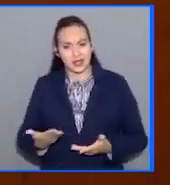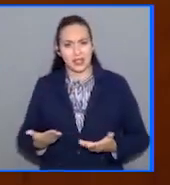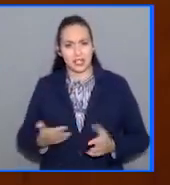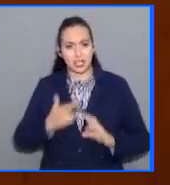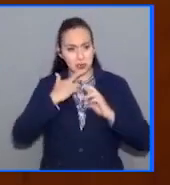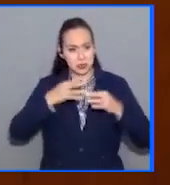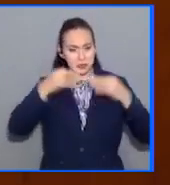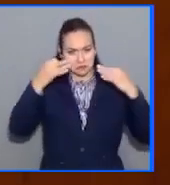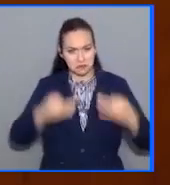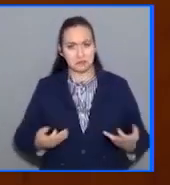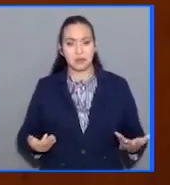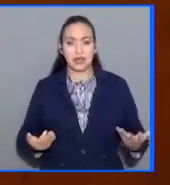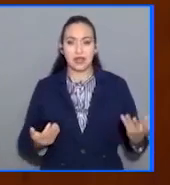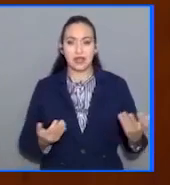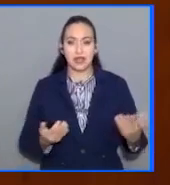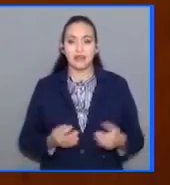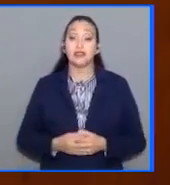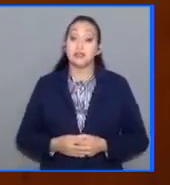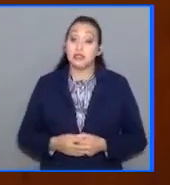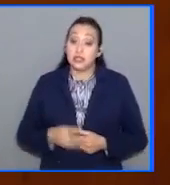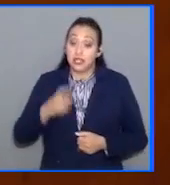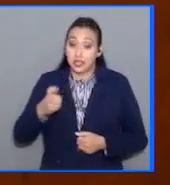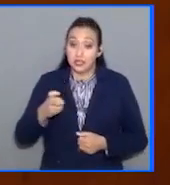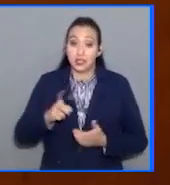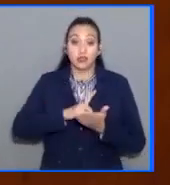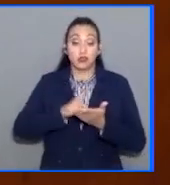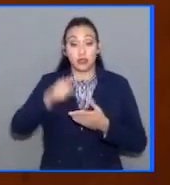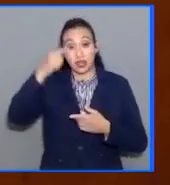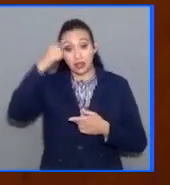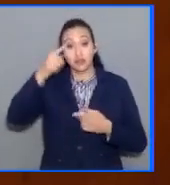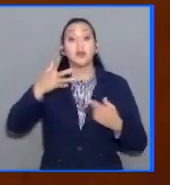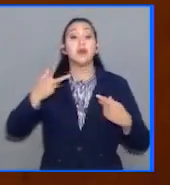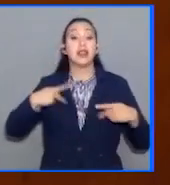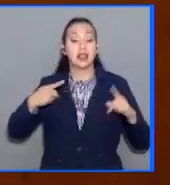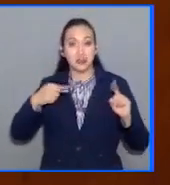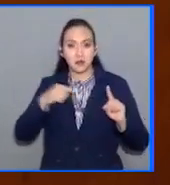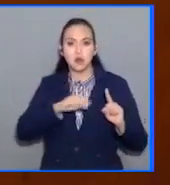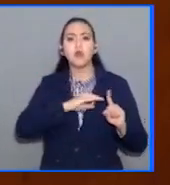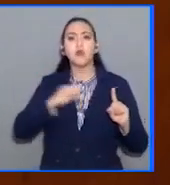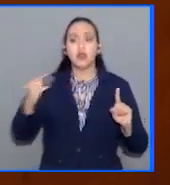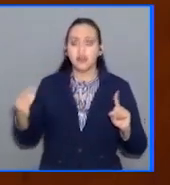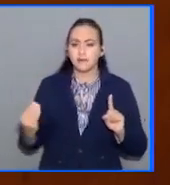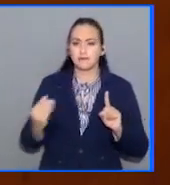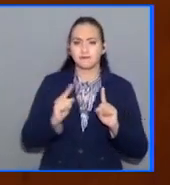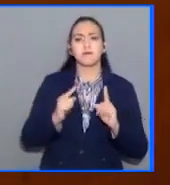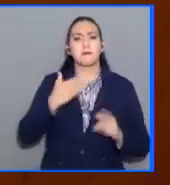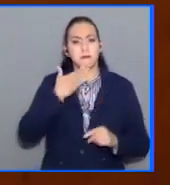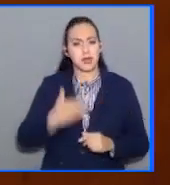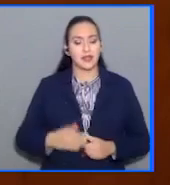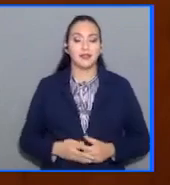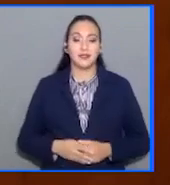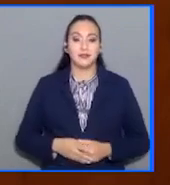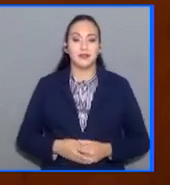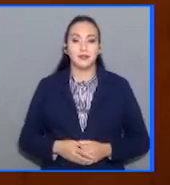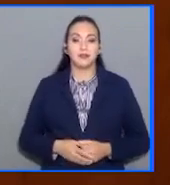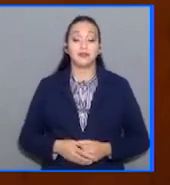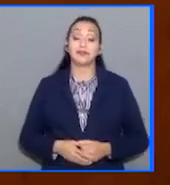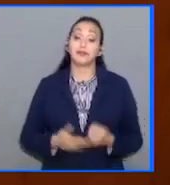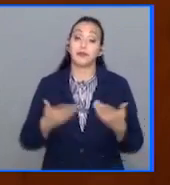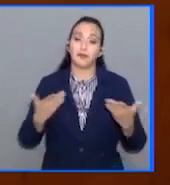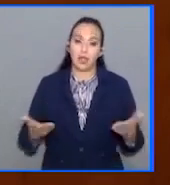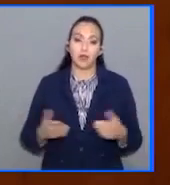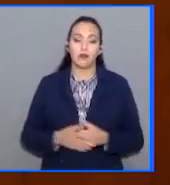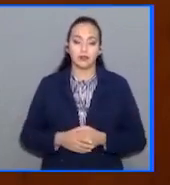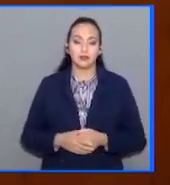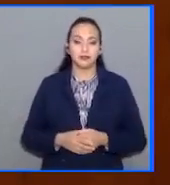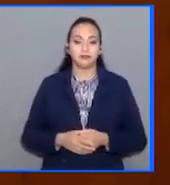derivar el derecho a una tutela judicial efectiva. En ese sentido, si las medidas